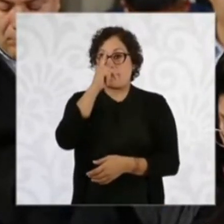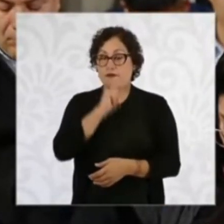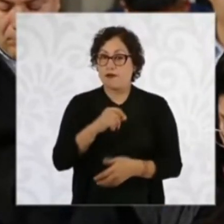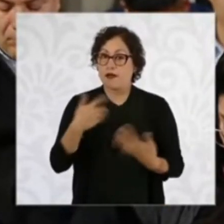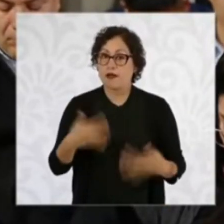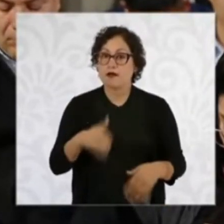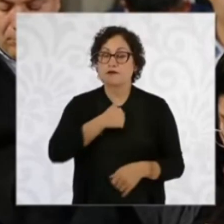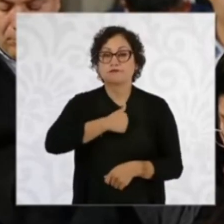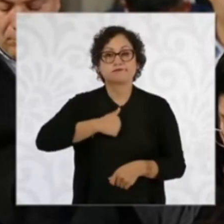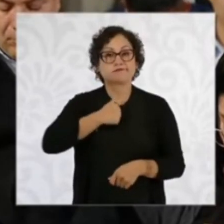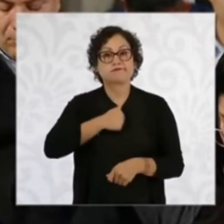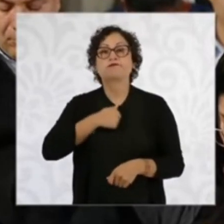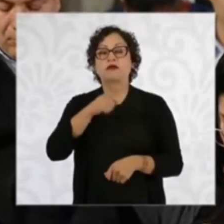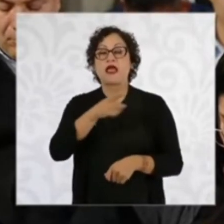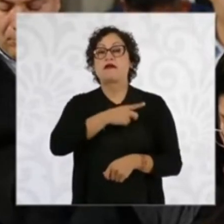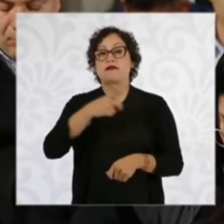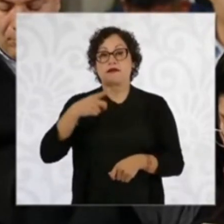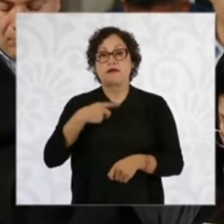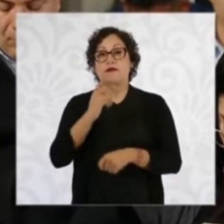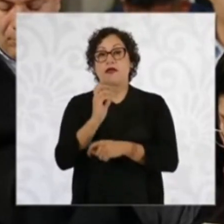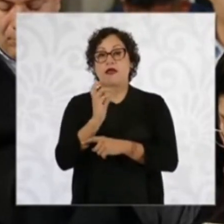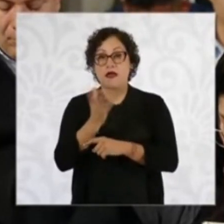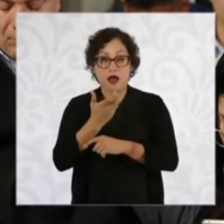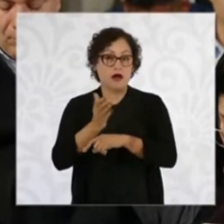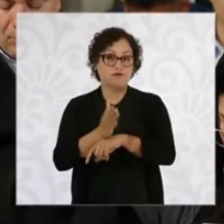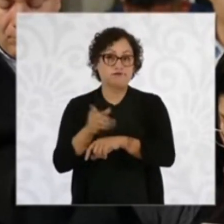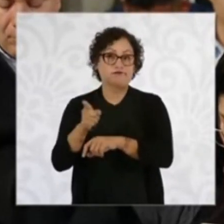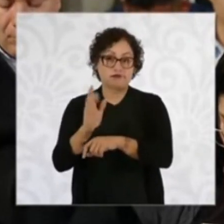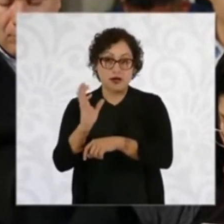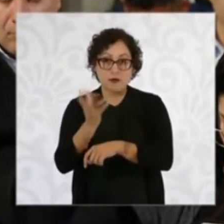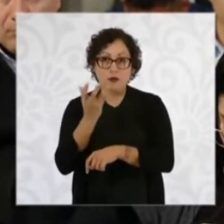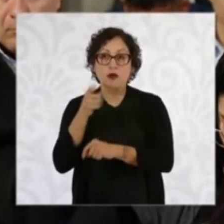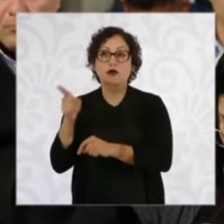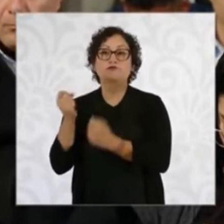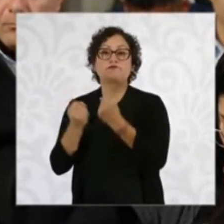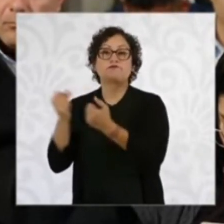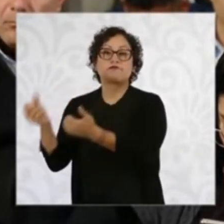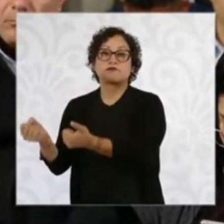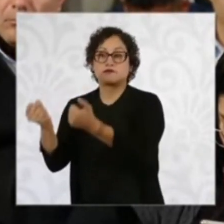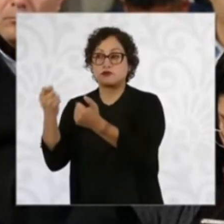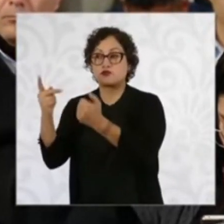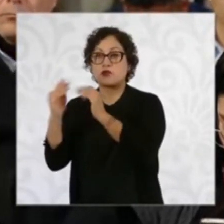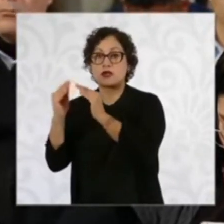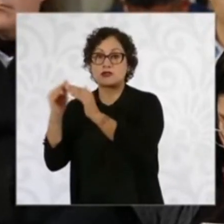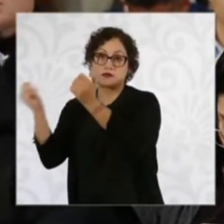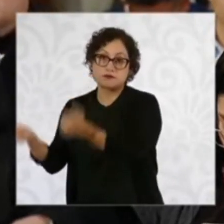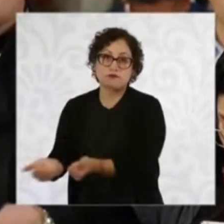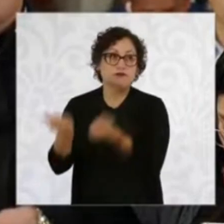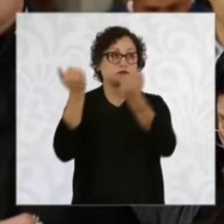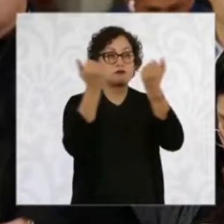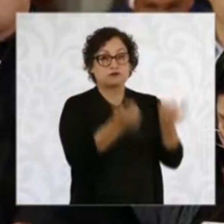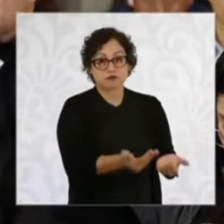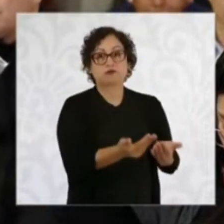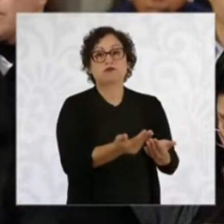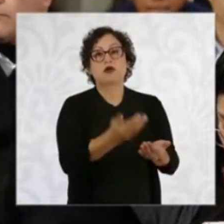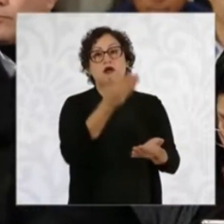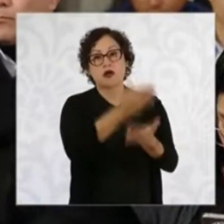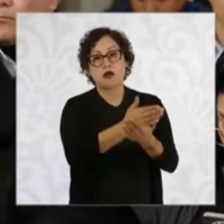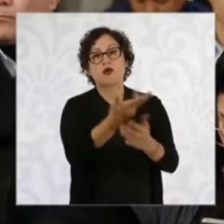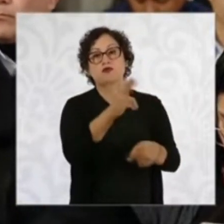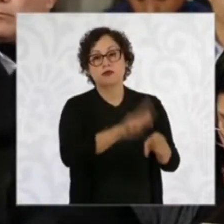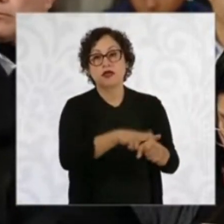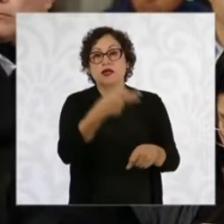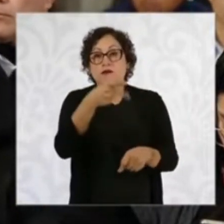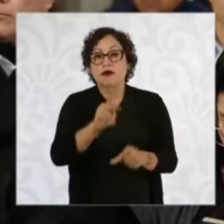depende de alguna ambulancia para que vayan por ella a su casa, le lleven a la terapia y regrese. Y ya esta es la 4ª ocasión que la ambulancia le